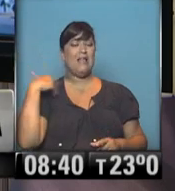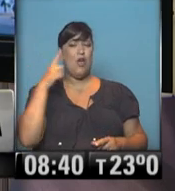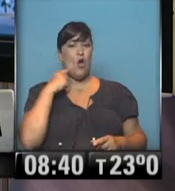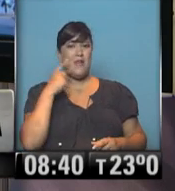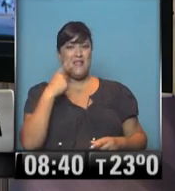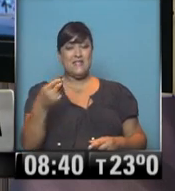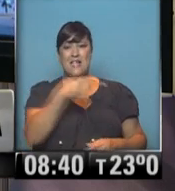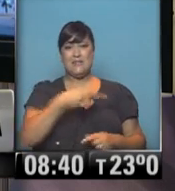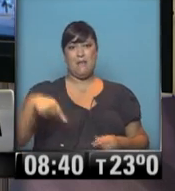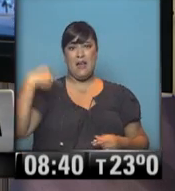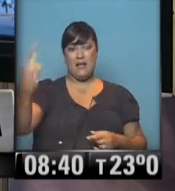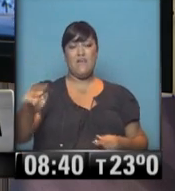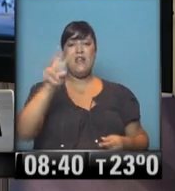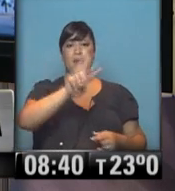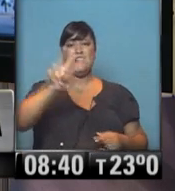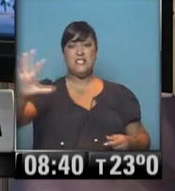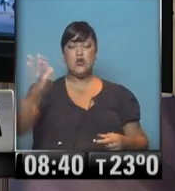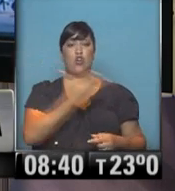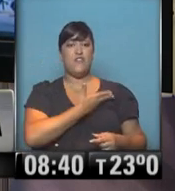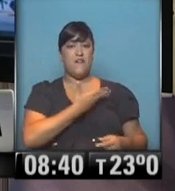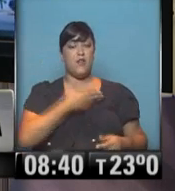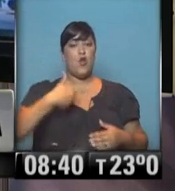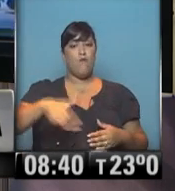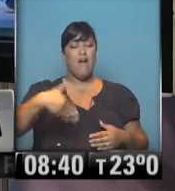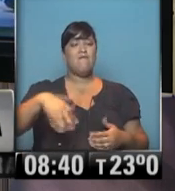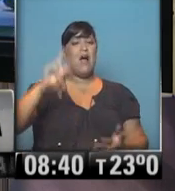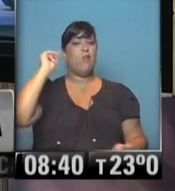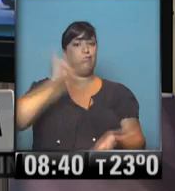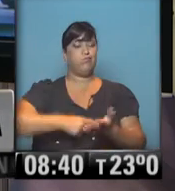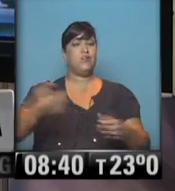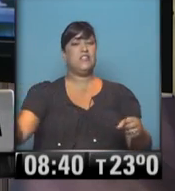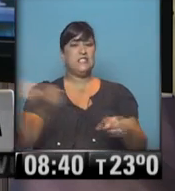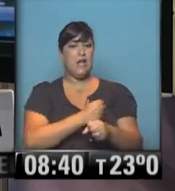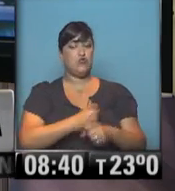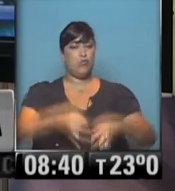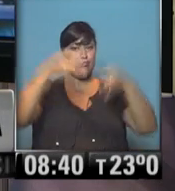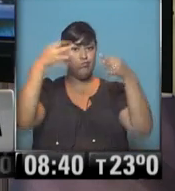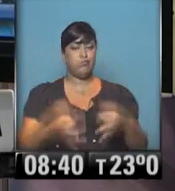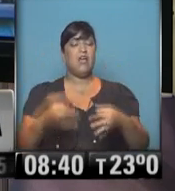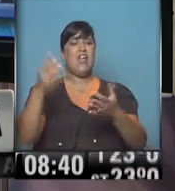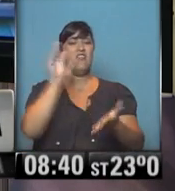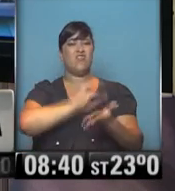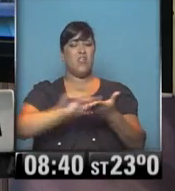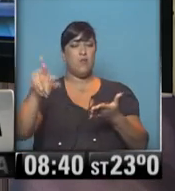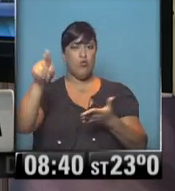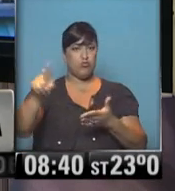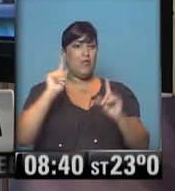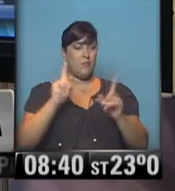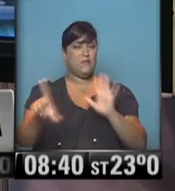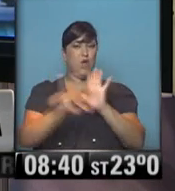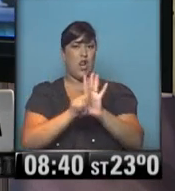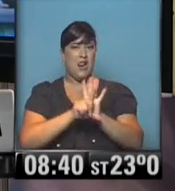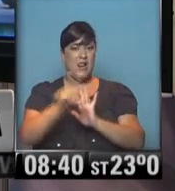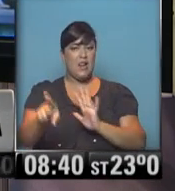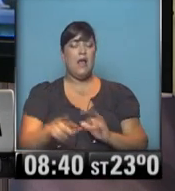próxima semana el 25 de febrero se va a sancionar ya en el propio Recinto de la cámara de diputados esta iniciativa